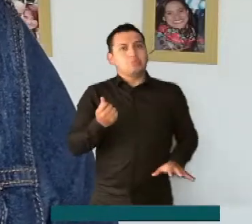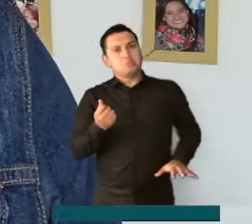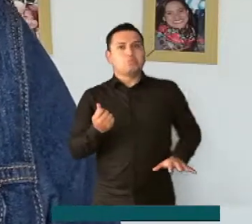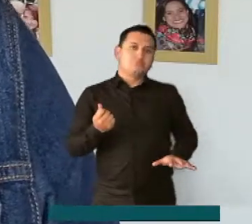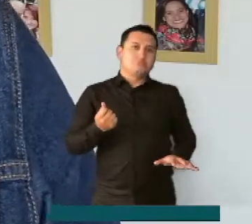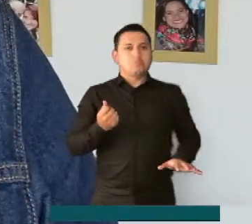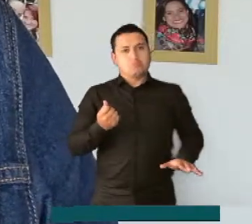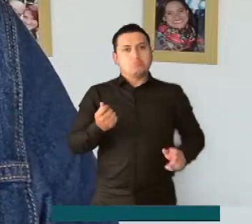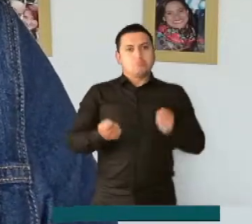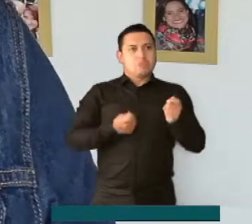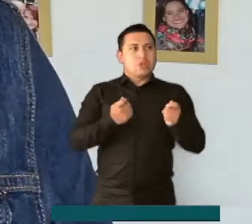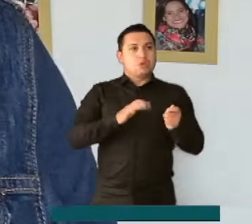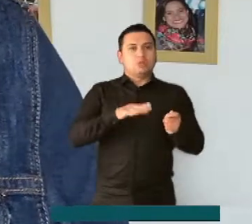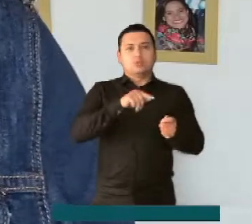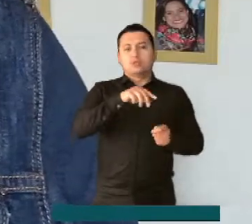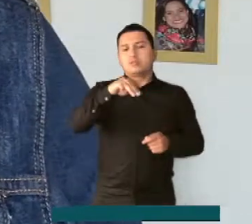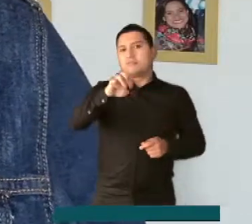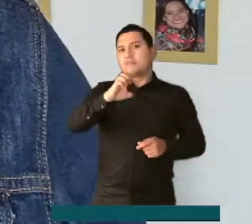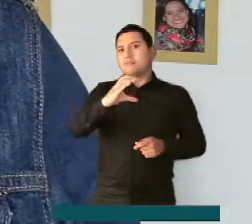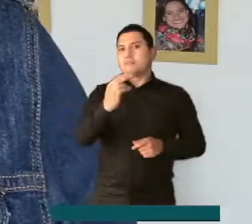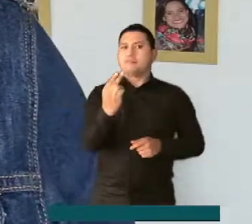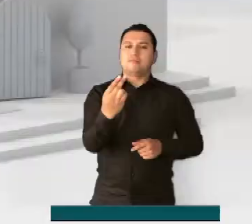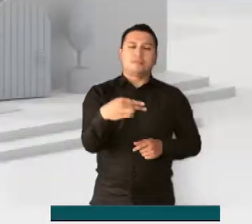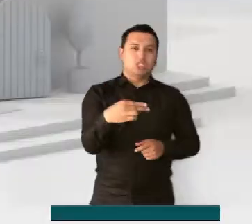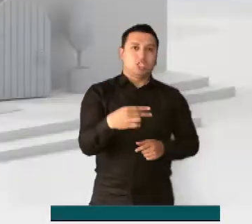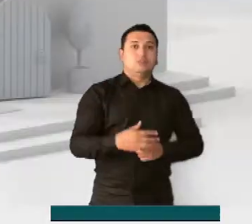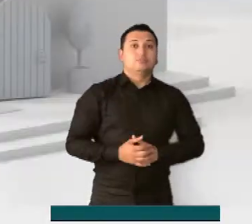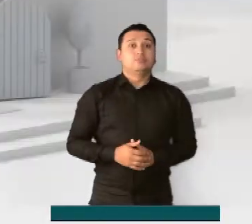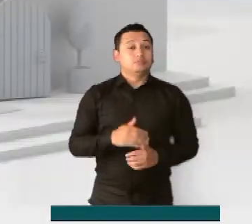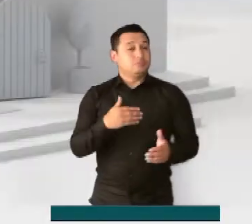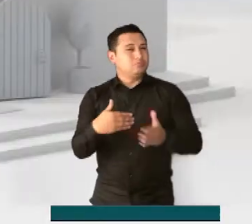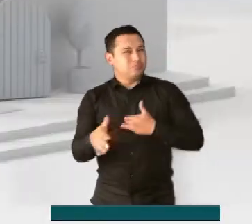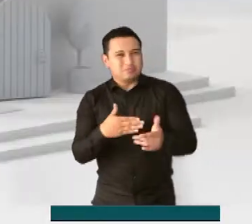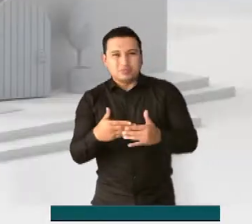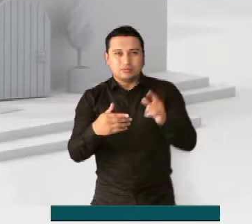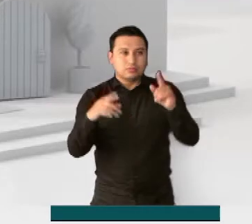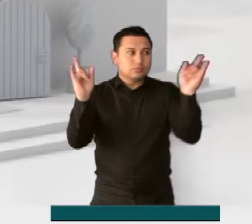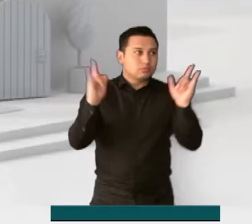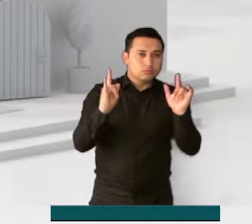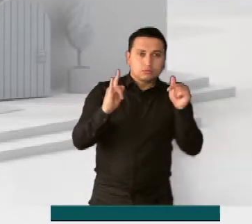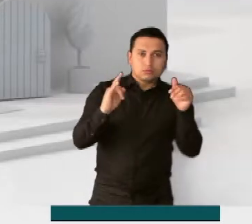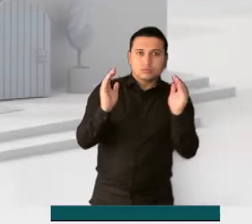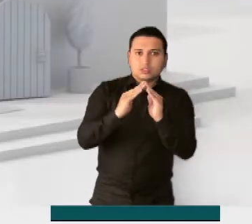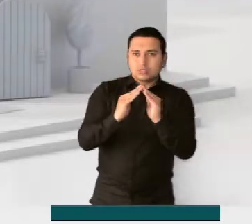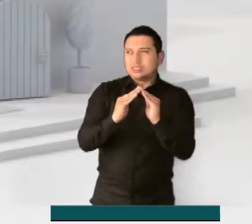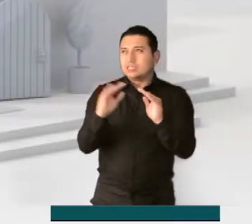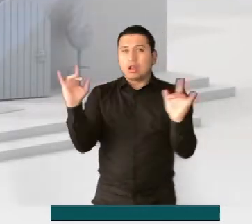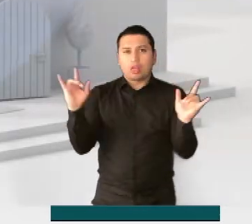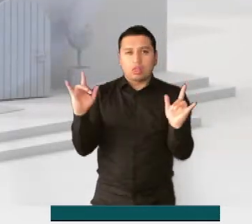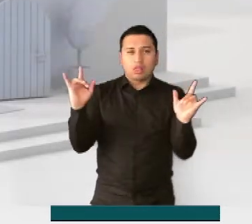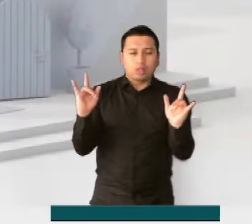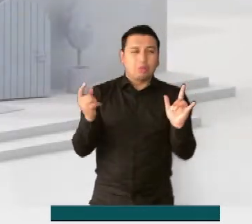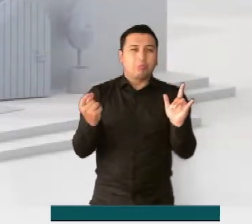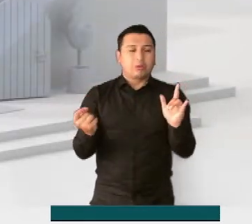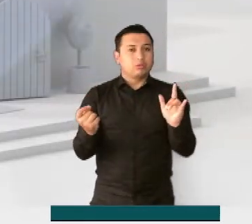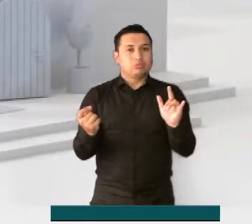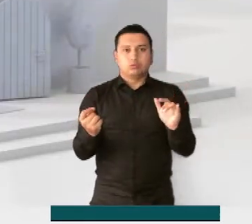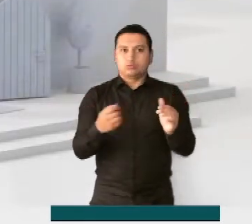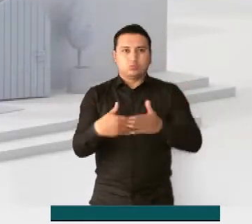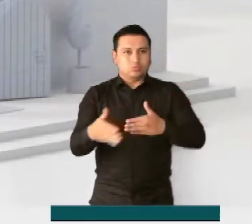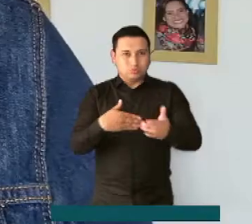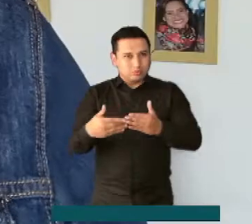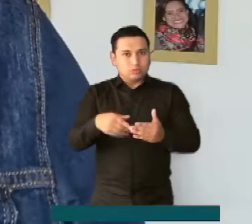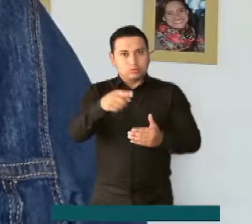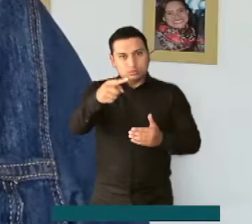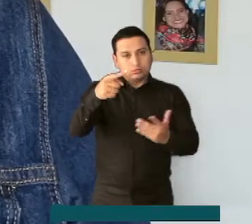precio competitivo en el mercado de los mesh. No importa si la señal del Wi-Fi en su casa es débil o intermitente o si nunca había